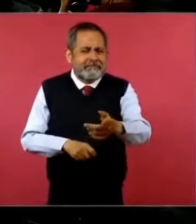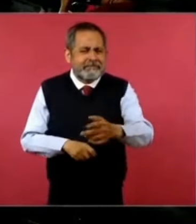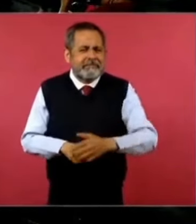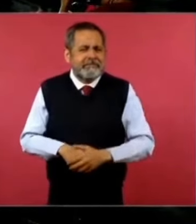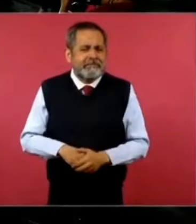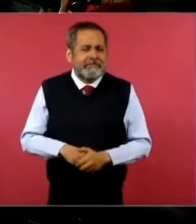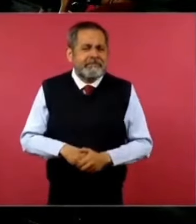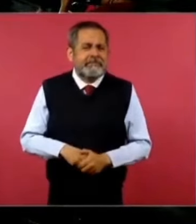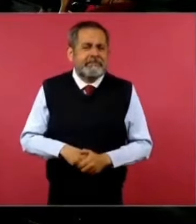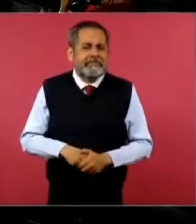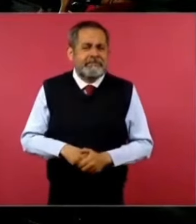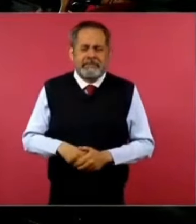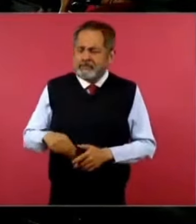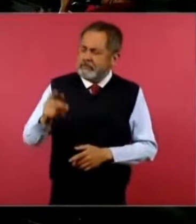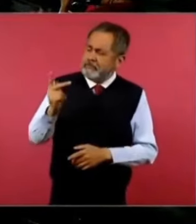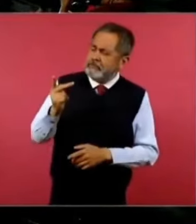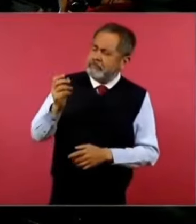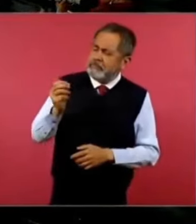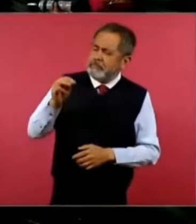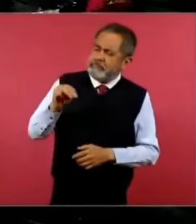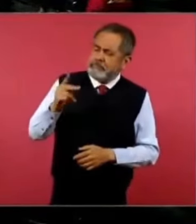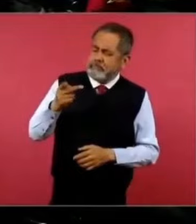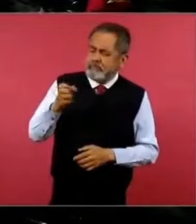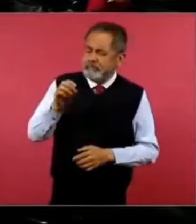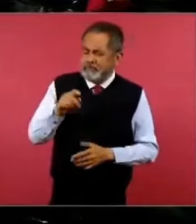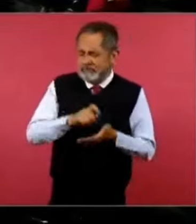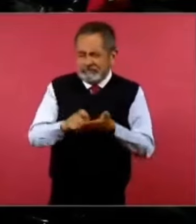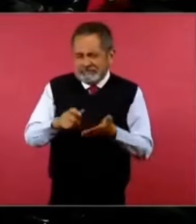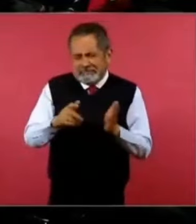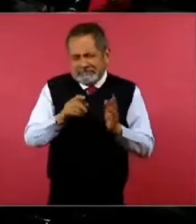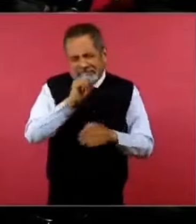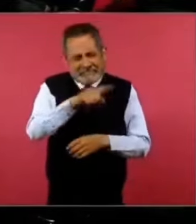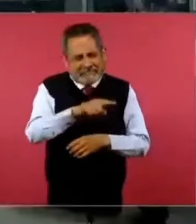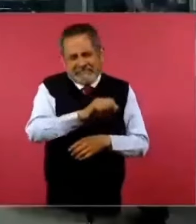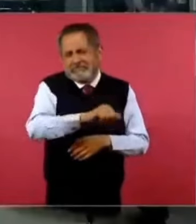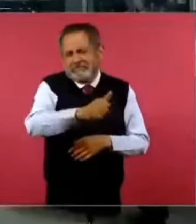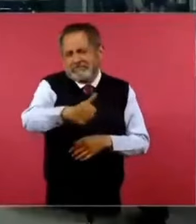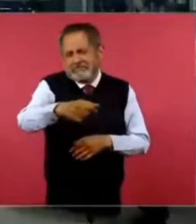Pompeyo. Pompeo y otros.